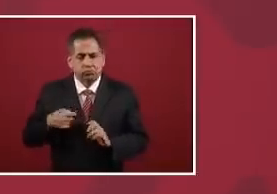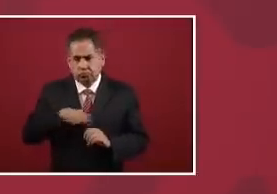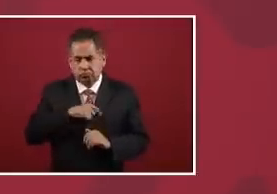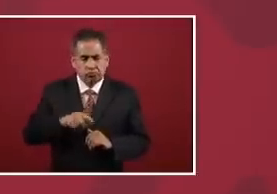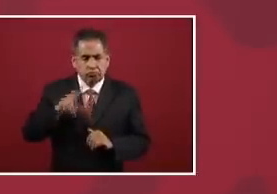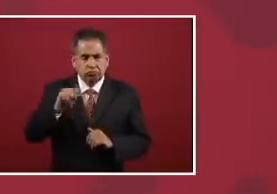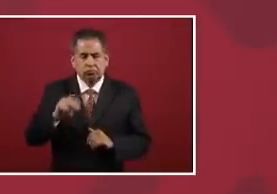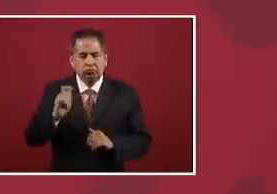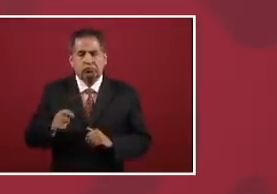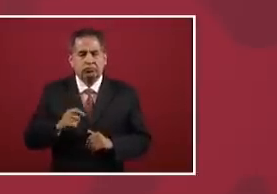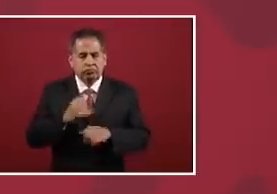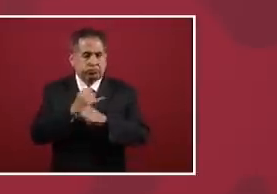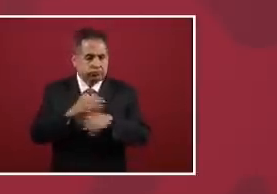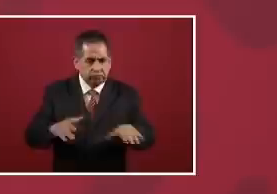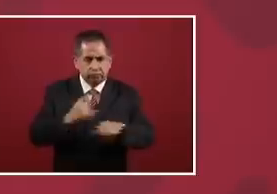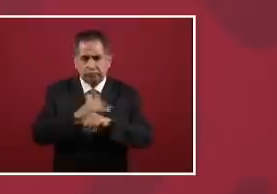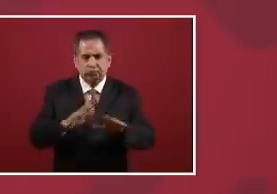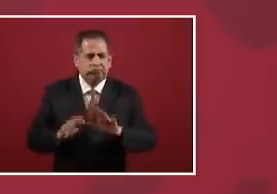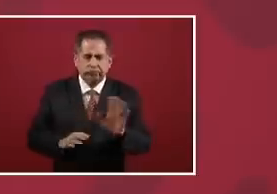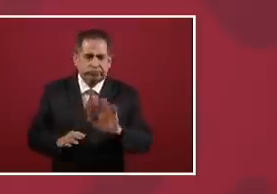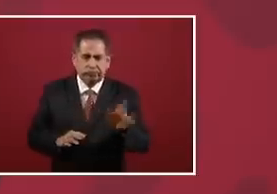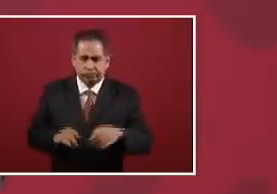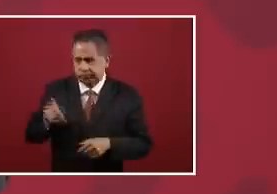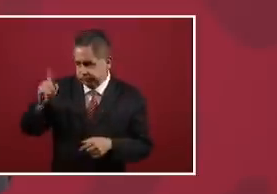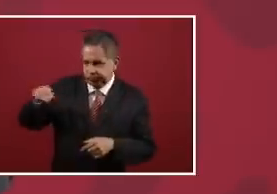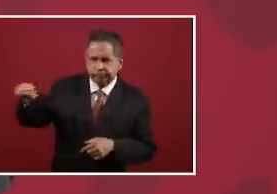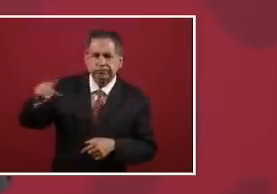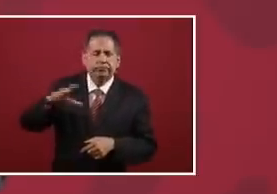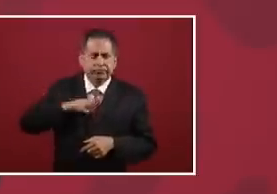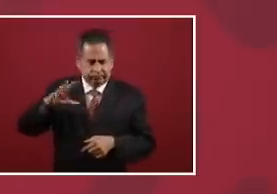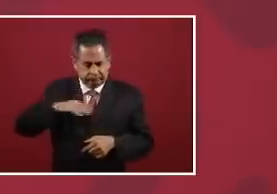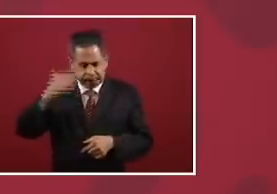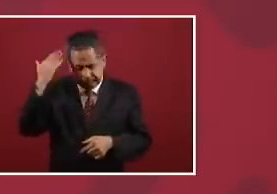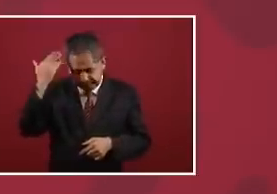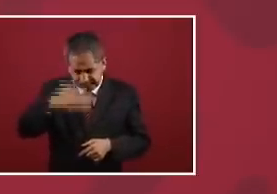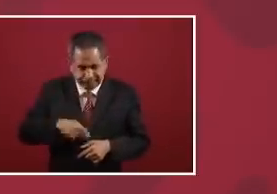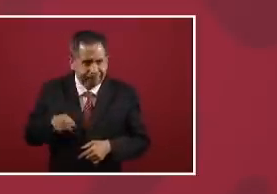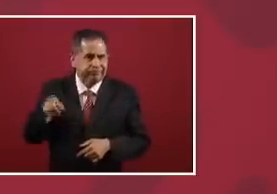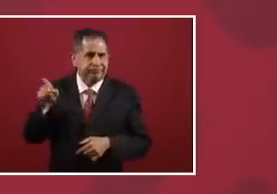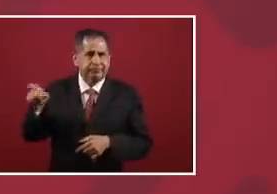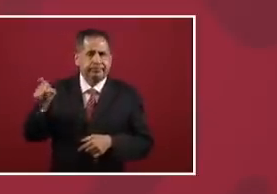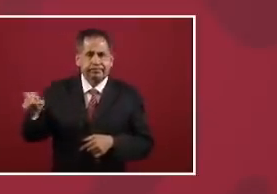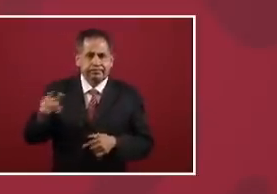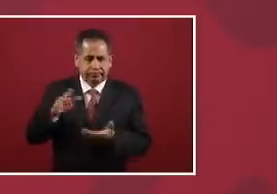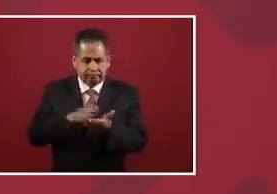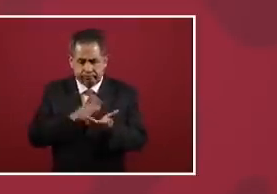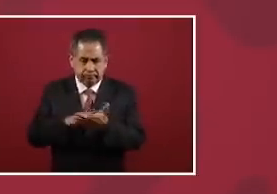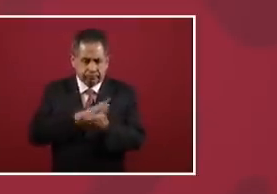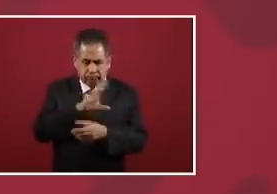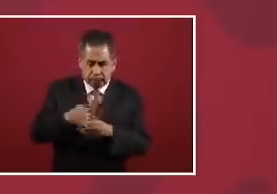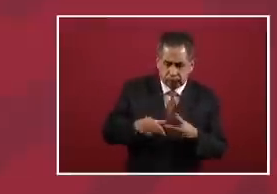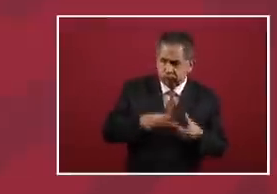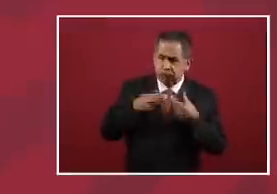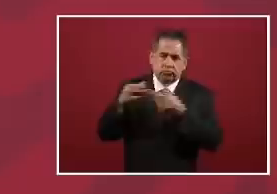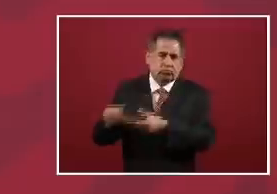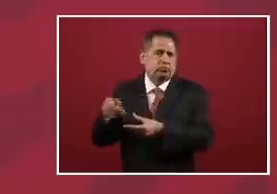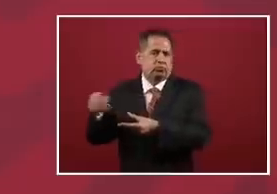se dé información, ya ellos tienen en sus manos el proceso de